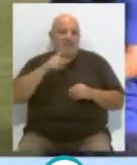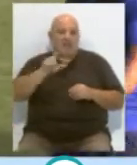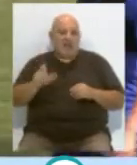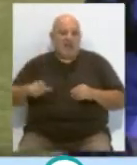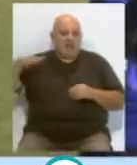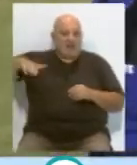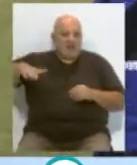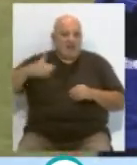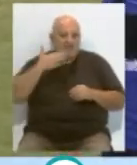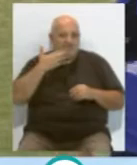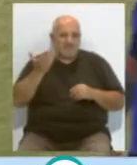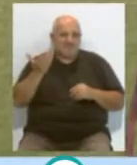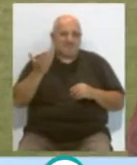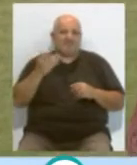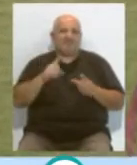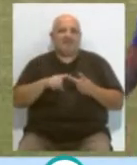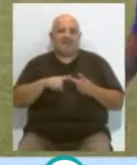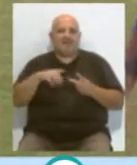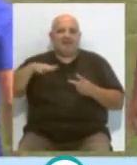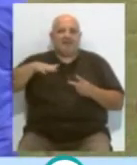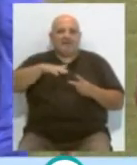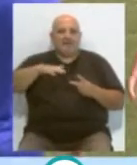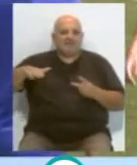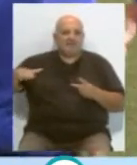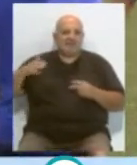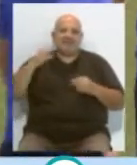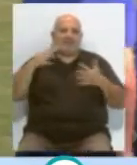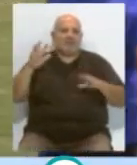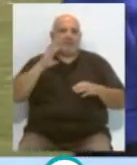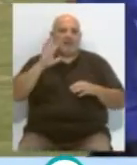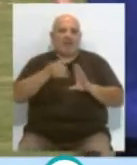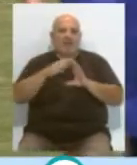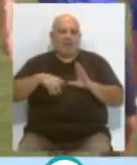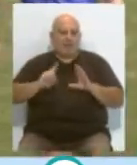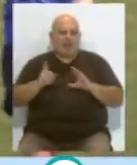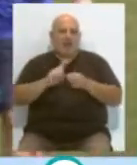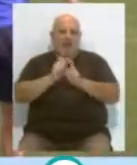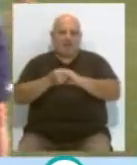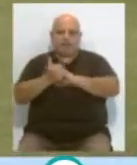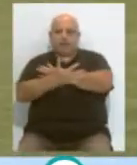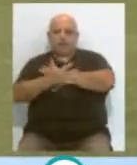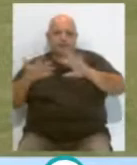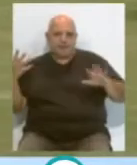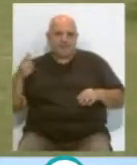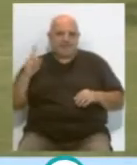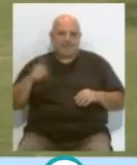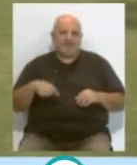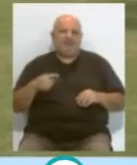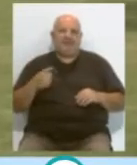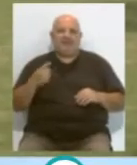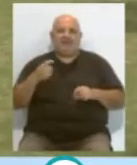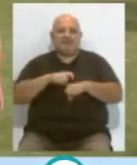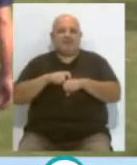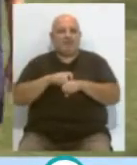pues hemos visto a algunos jugadores pequeñitos. Son los menos, indiscutiblemente. Hubo, ya decimos, esa, esa camada